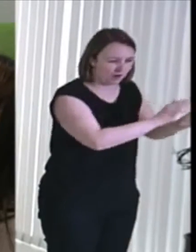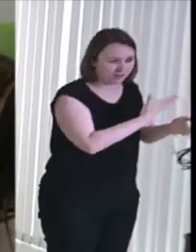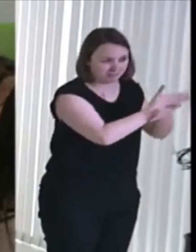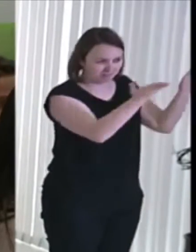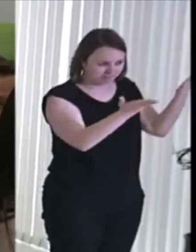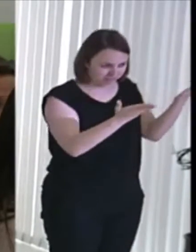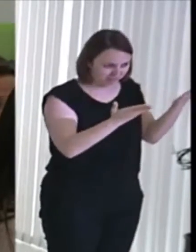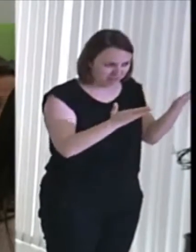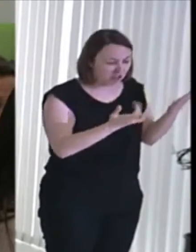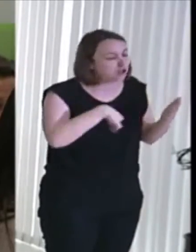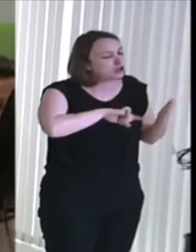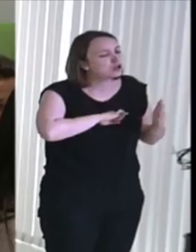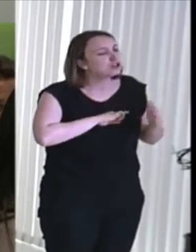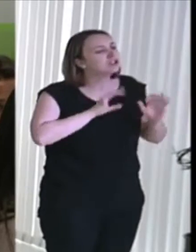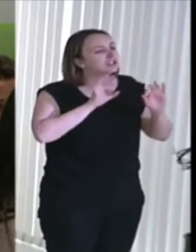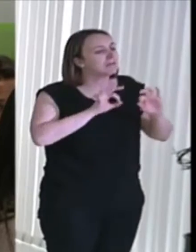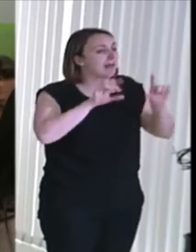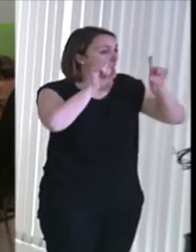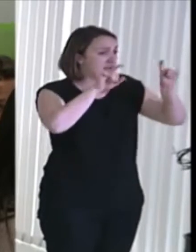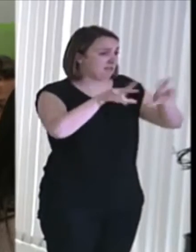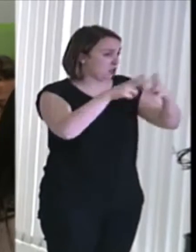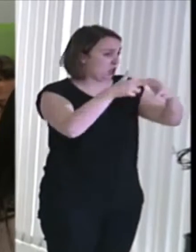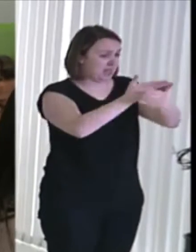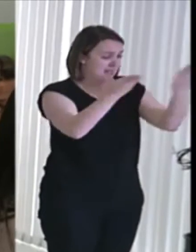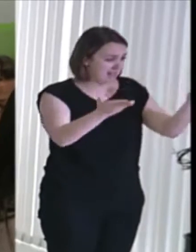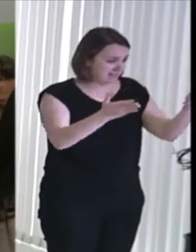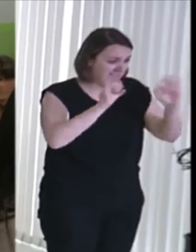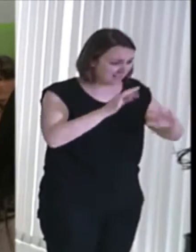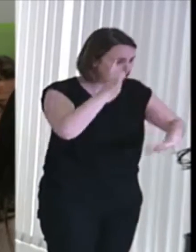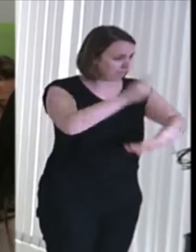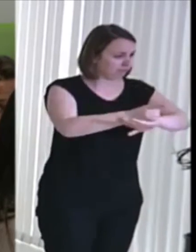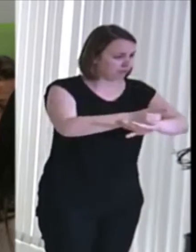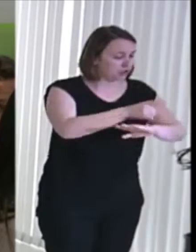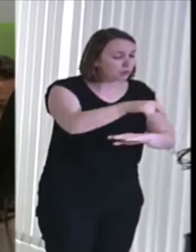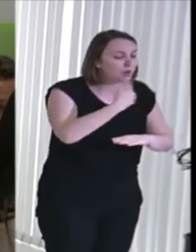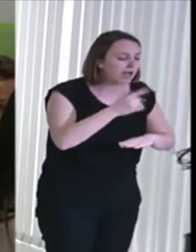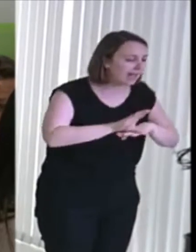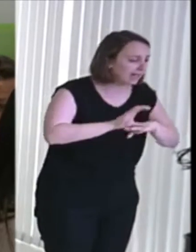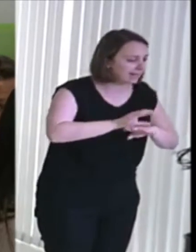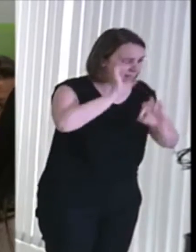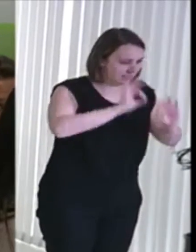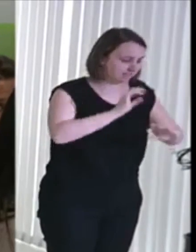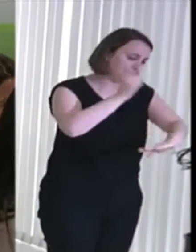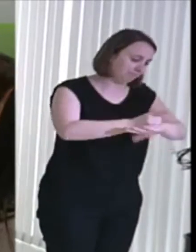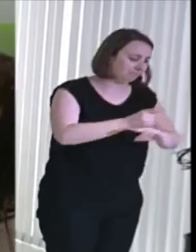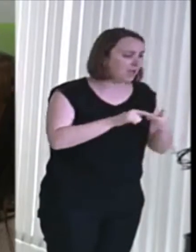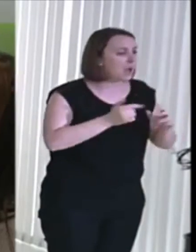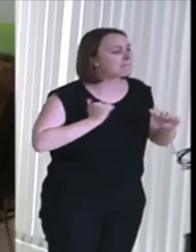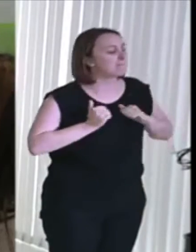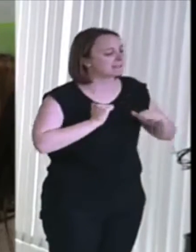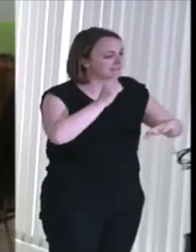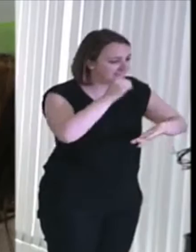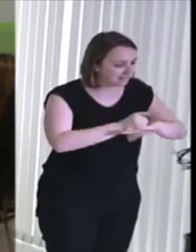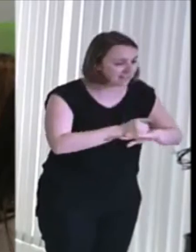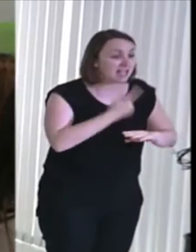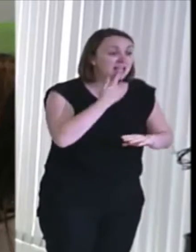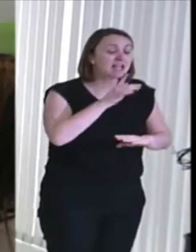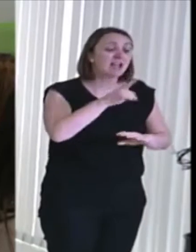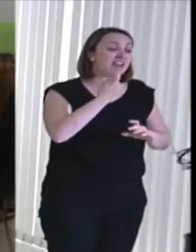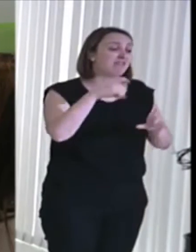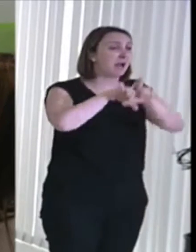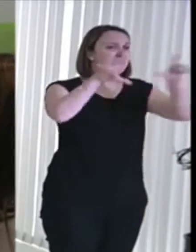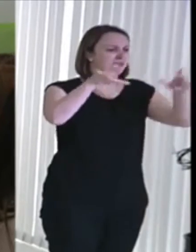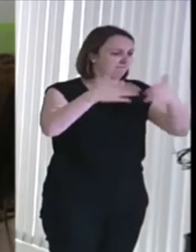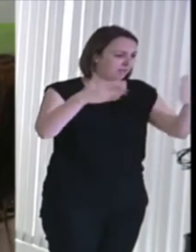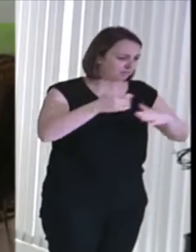Todos nos educamos en una sociedad en la que por narices tenemos que tener una carrera, un máster y trabajar para alguien, porque si no parece